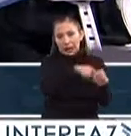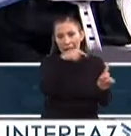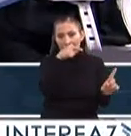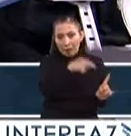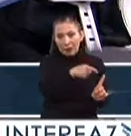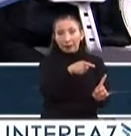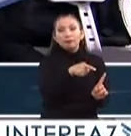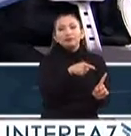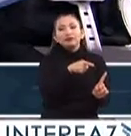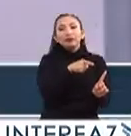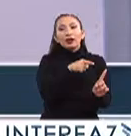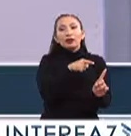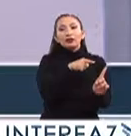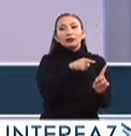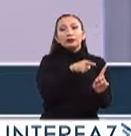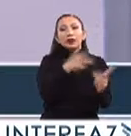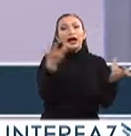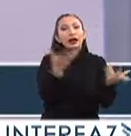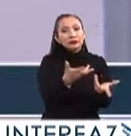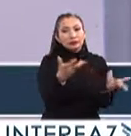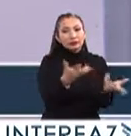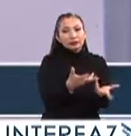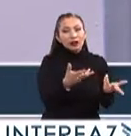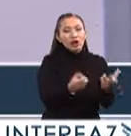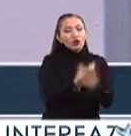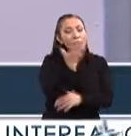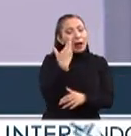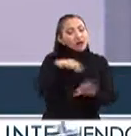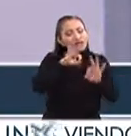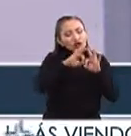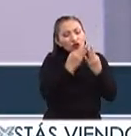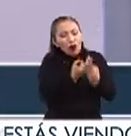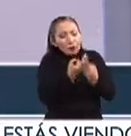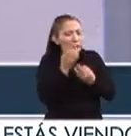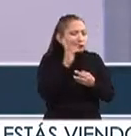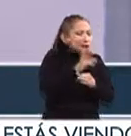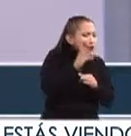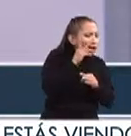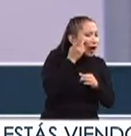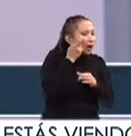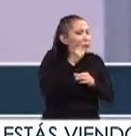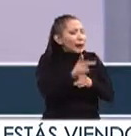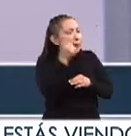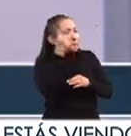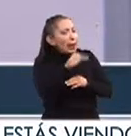especialización de realizar nuevas técnicas, implementar